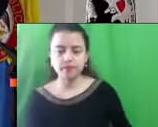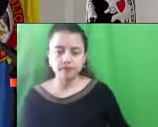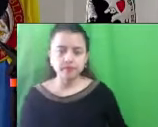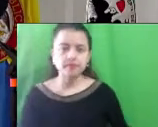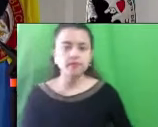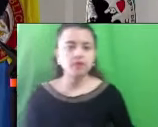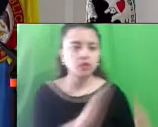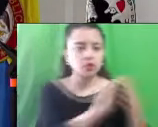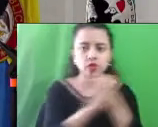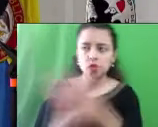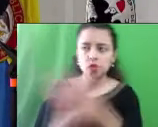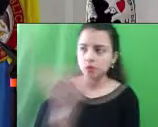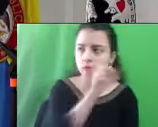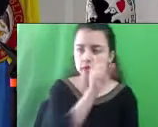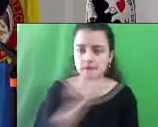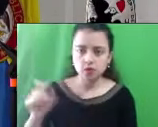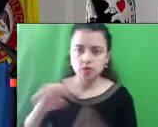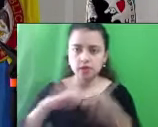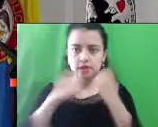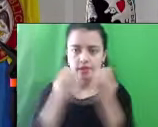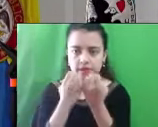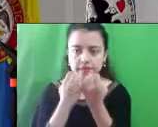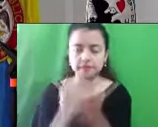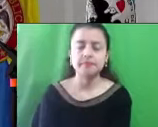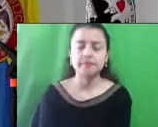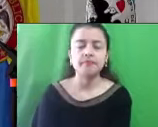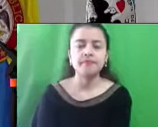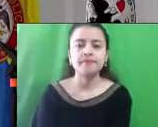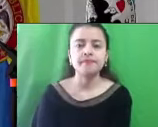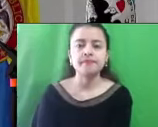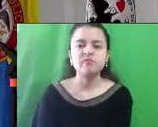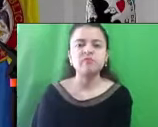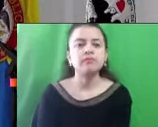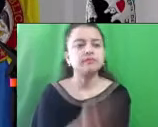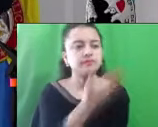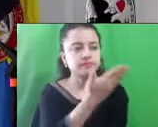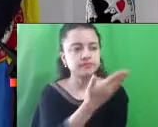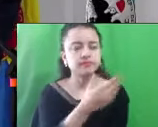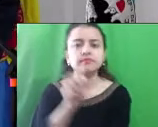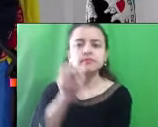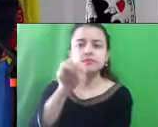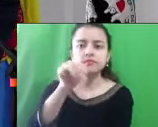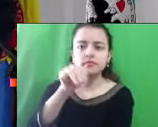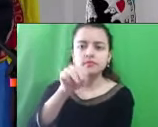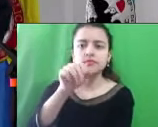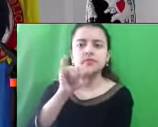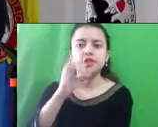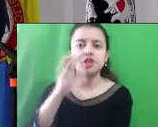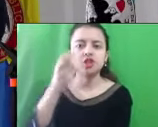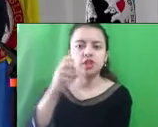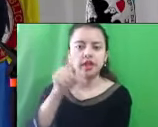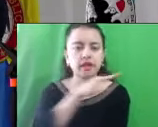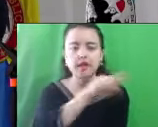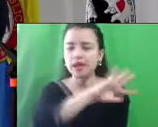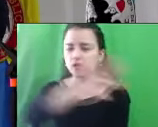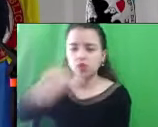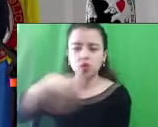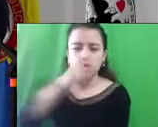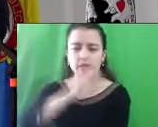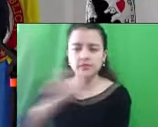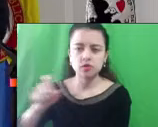equipo de trabajo, a todo el equipo de prensa, a Michael y a todo el equipo que nos están acompañando. A